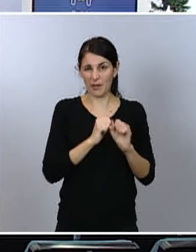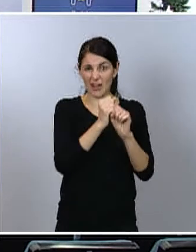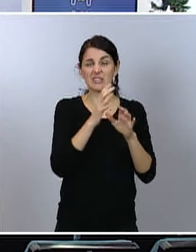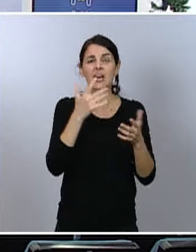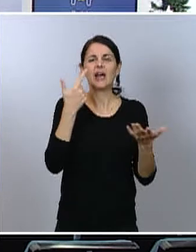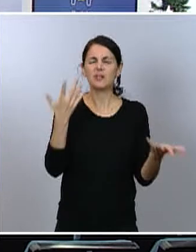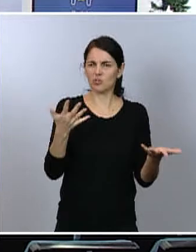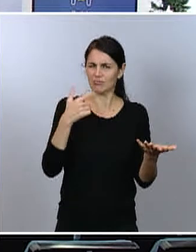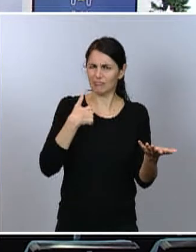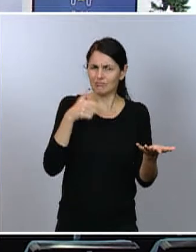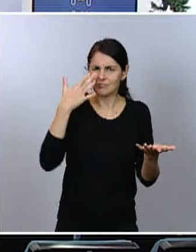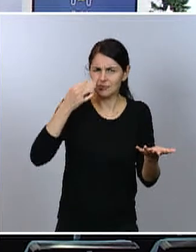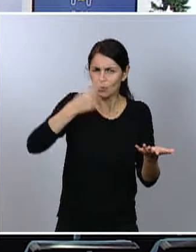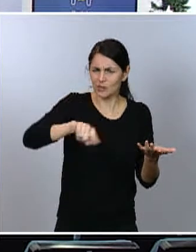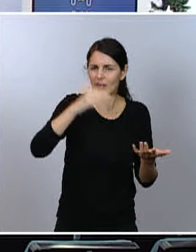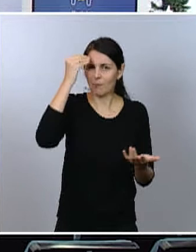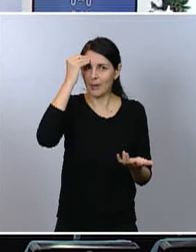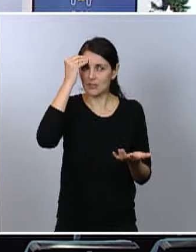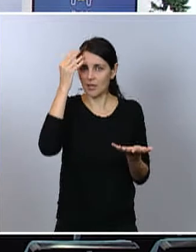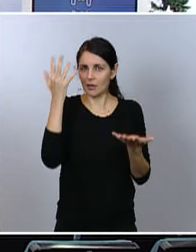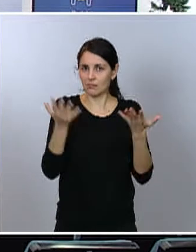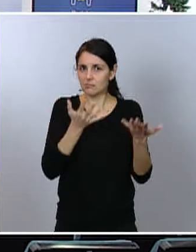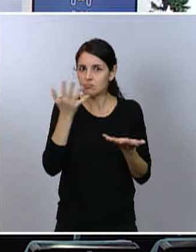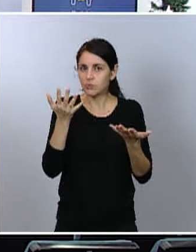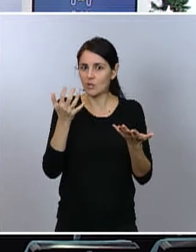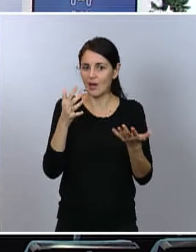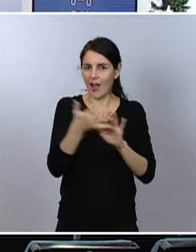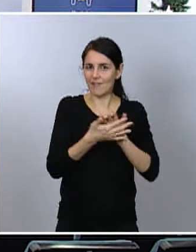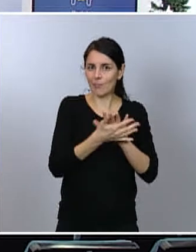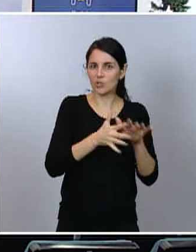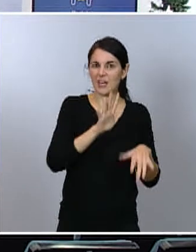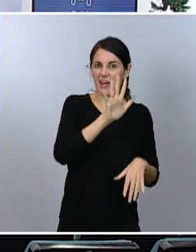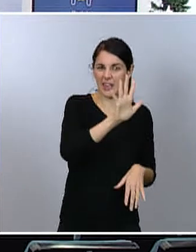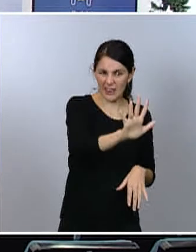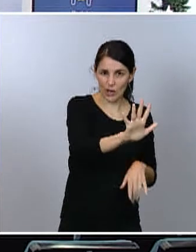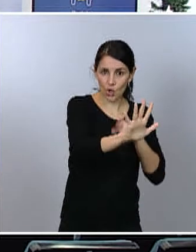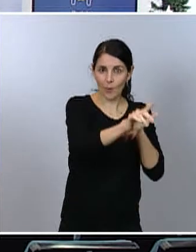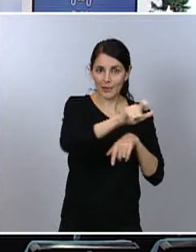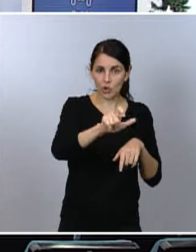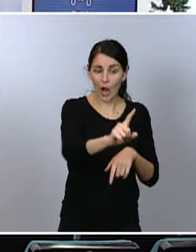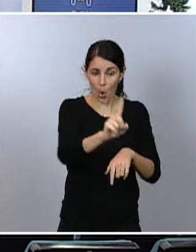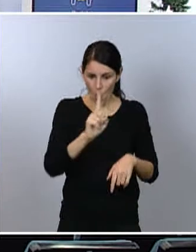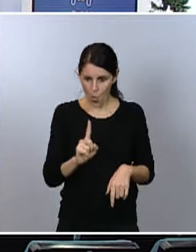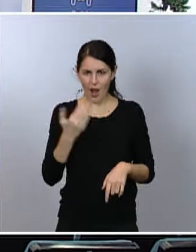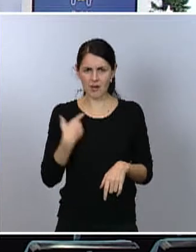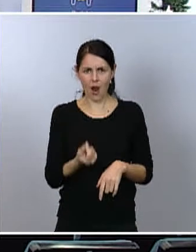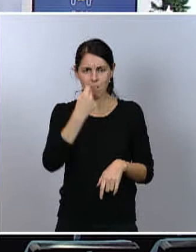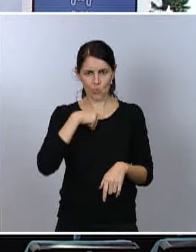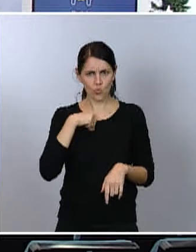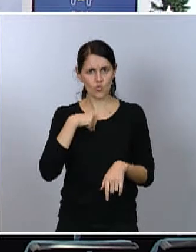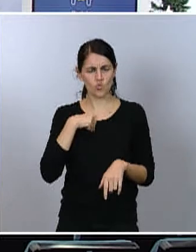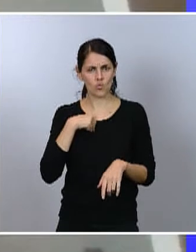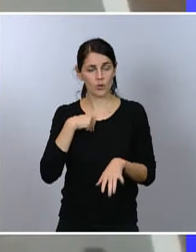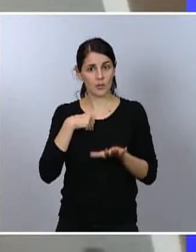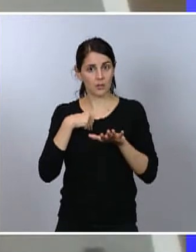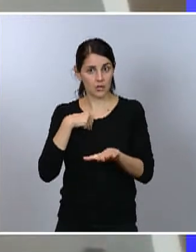¿creen que un porcentaje tan alto, 1 de cada 5 ciudadanos ha contagiado ya de COVID, sí que puede ya hacer de cierta barrera